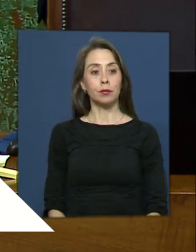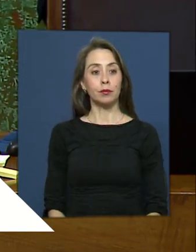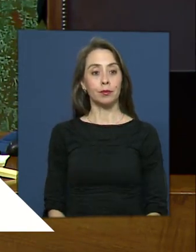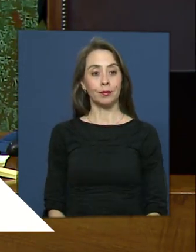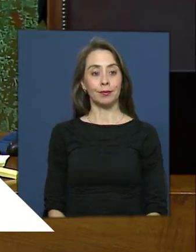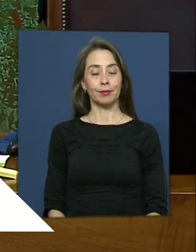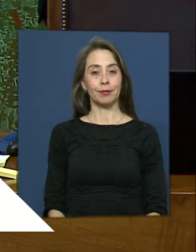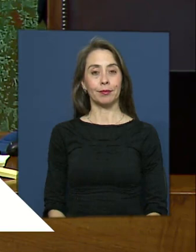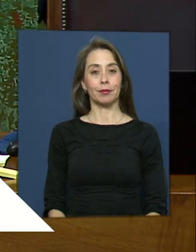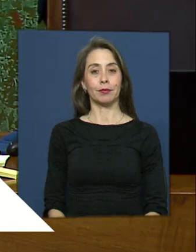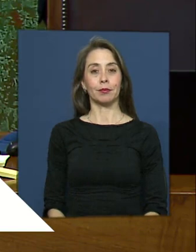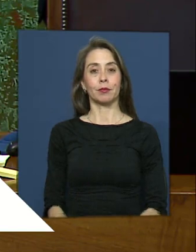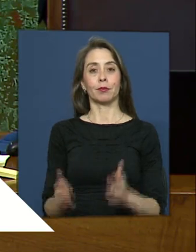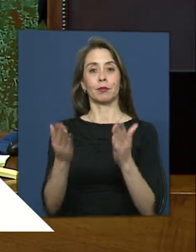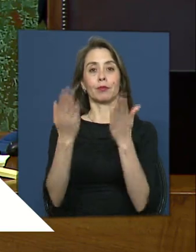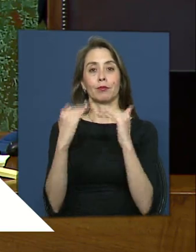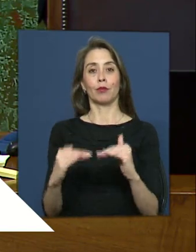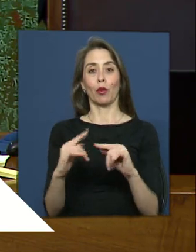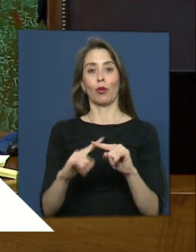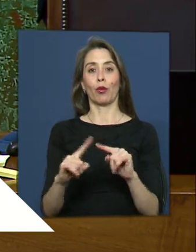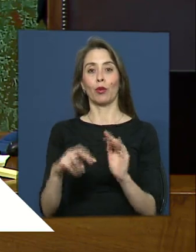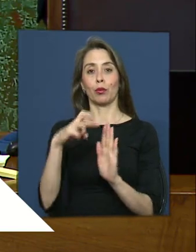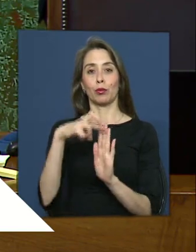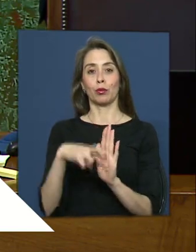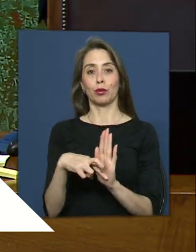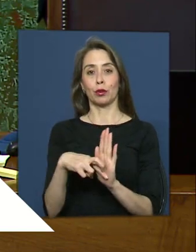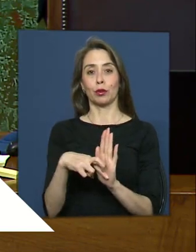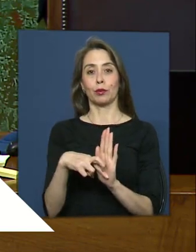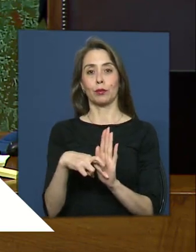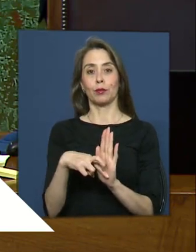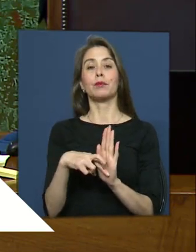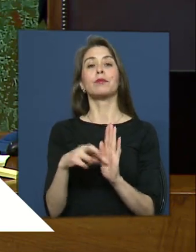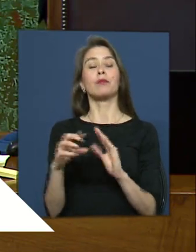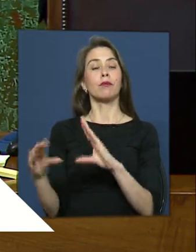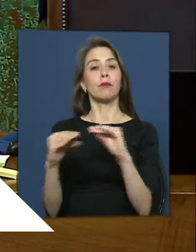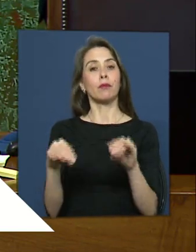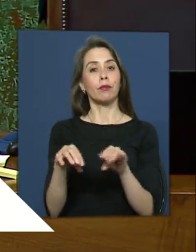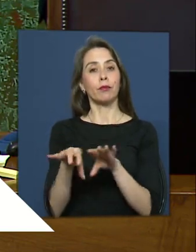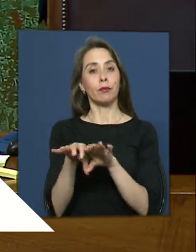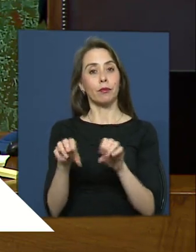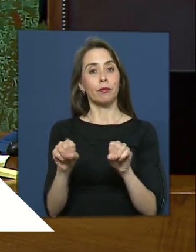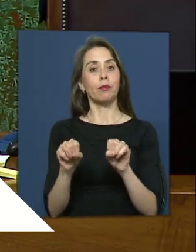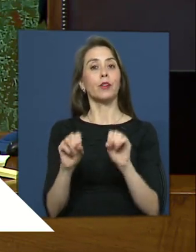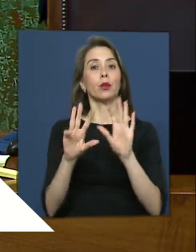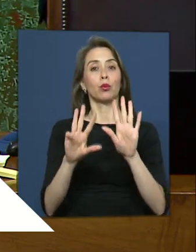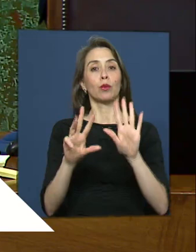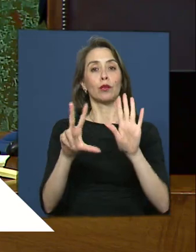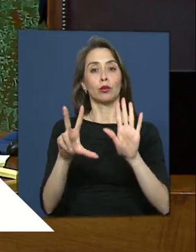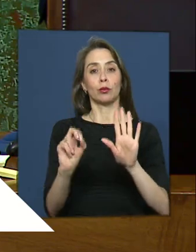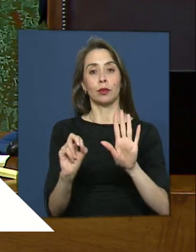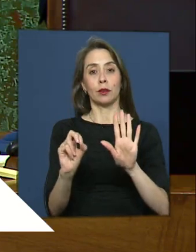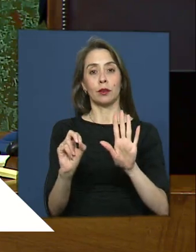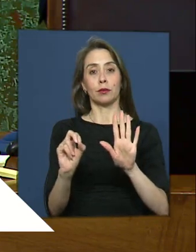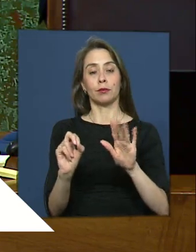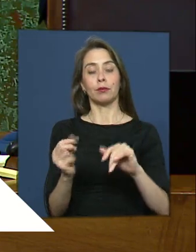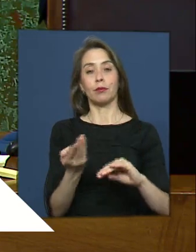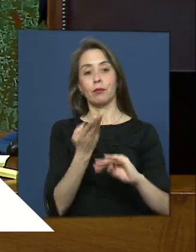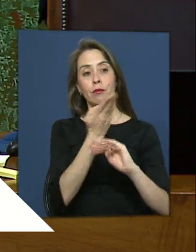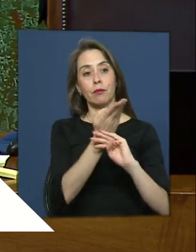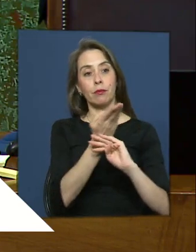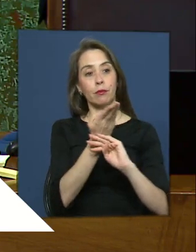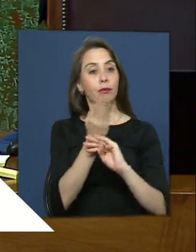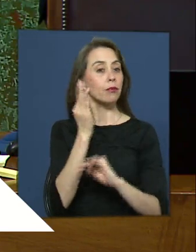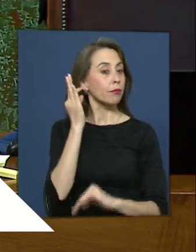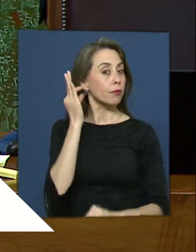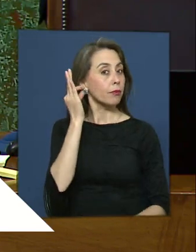el siguiente proyecto. En segundo lugar corresponde tratar la resolución 980. En virtud de la cual se